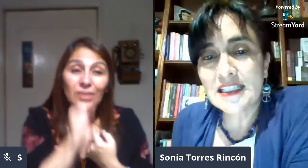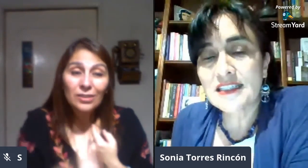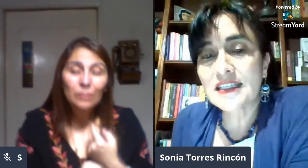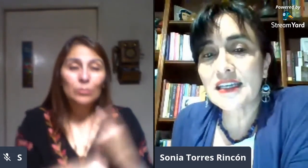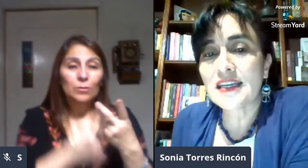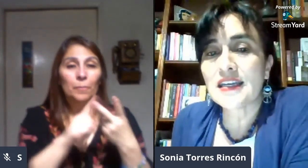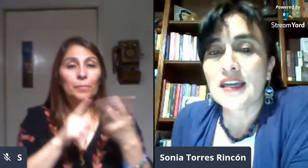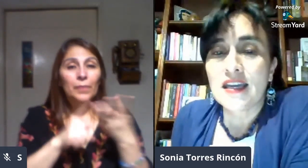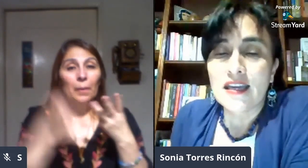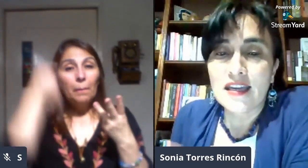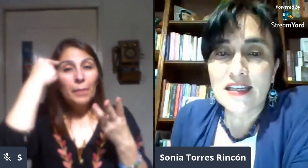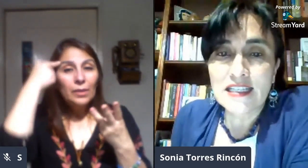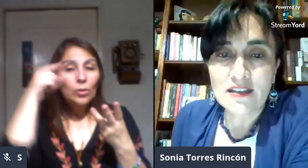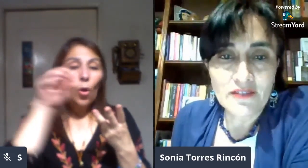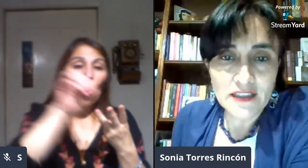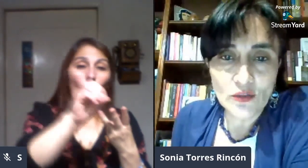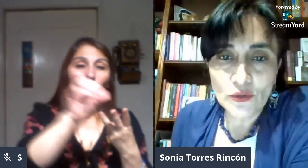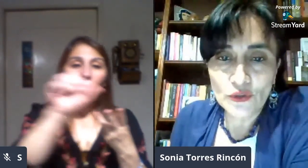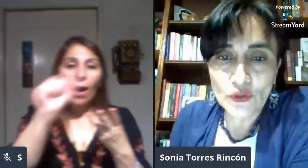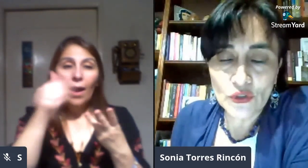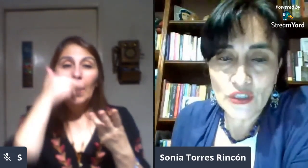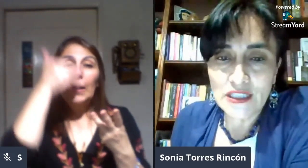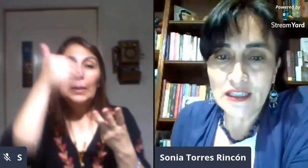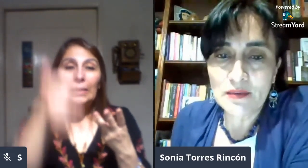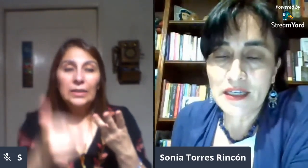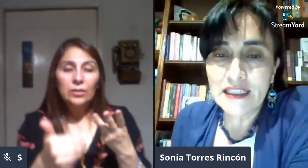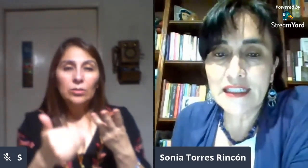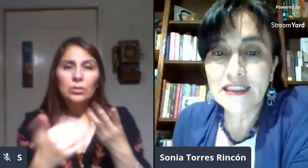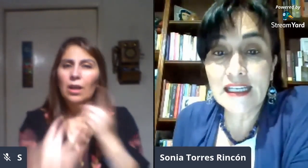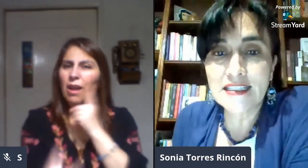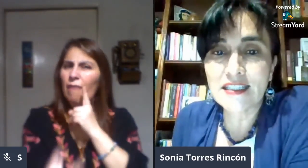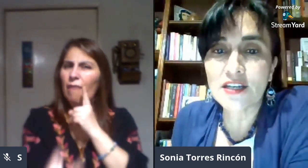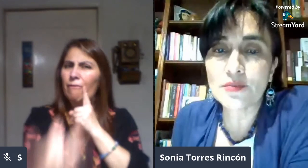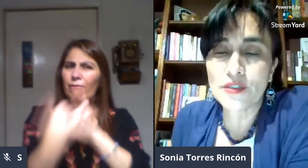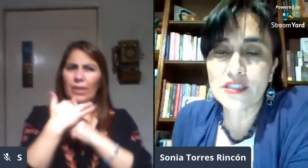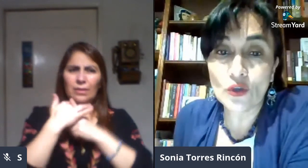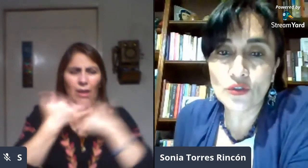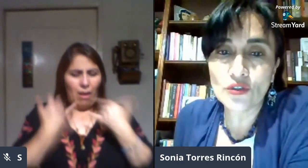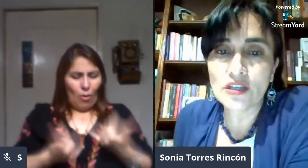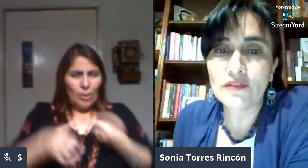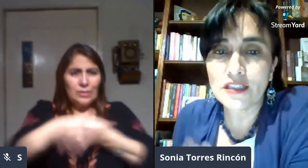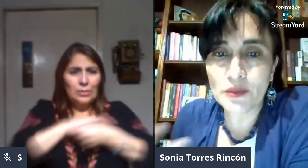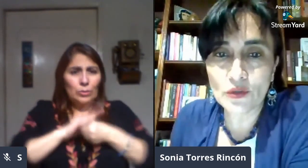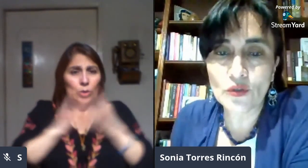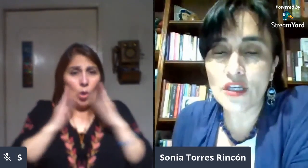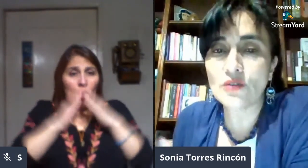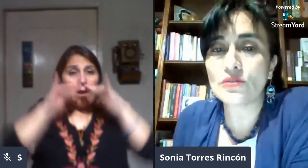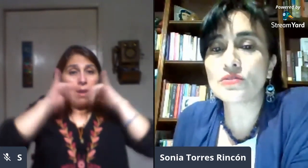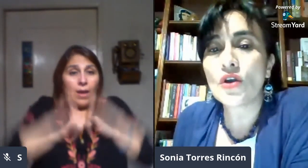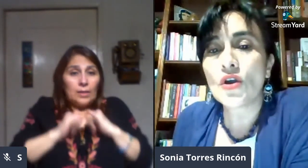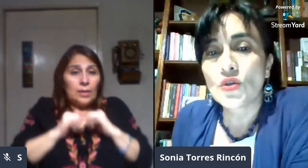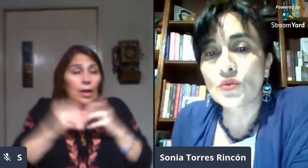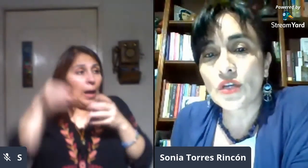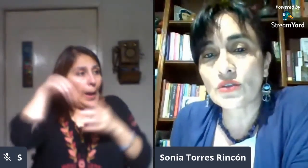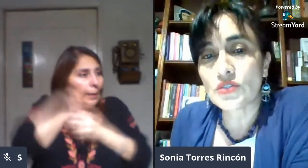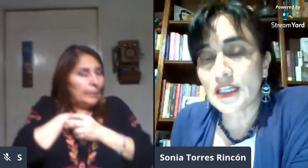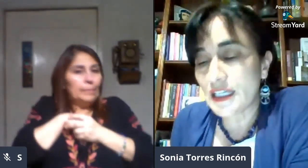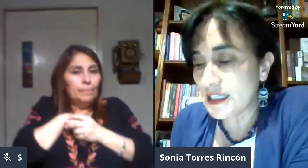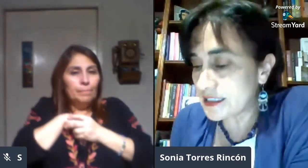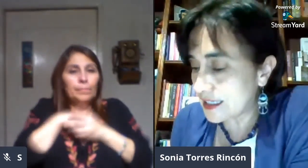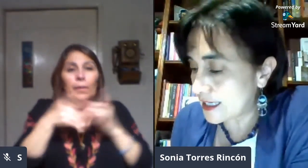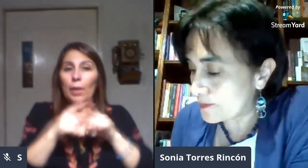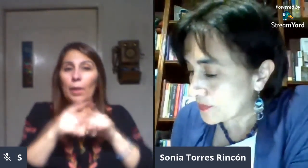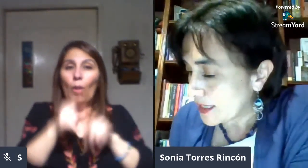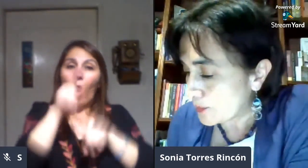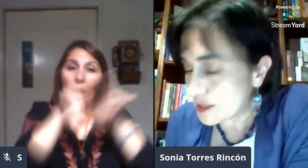y las niñas que les afecta un montón todo este tema del encierro, pues a todos nos afecta, pero creo que hay unos sujetos